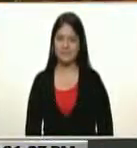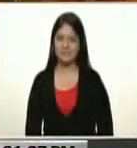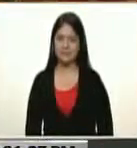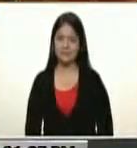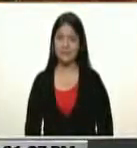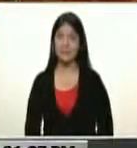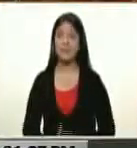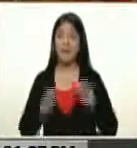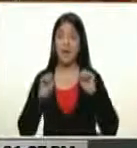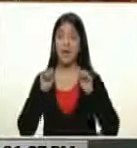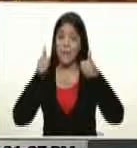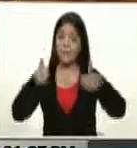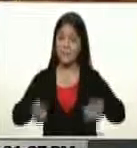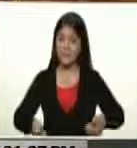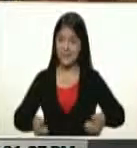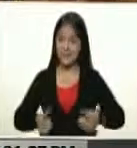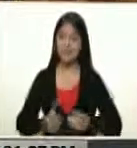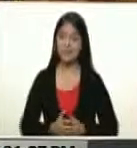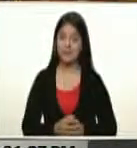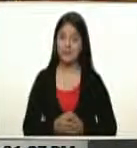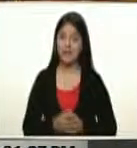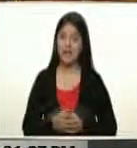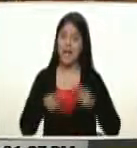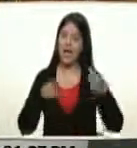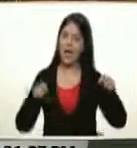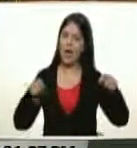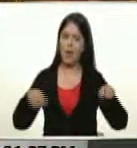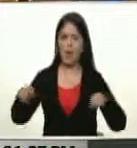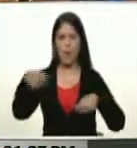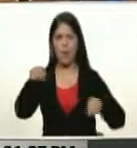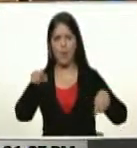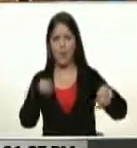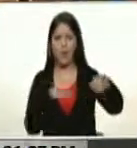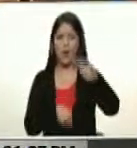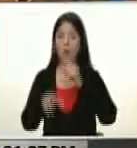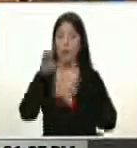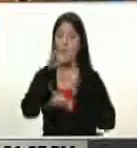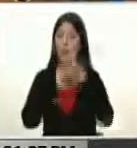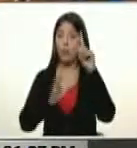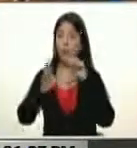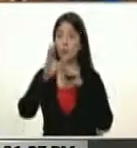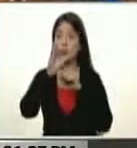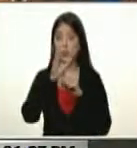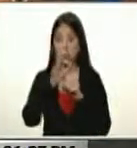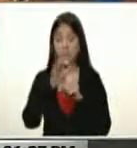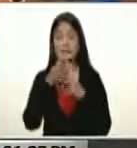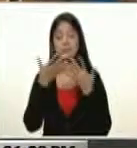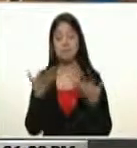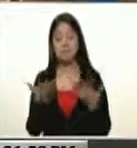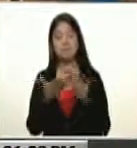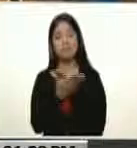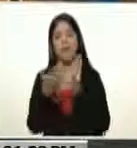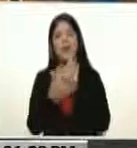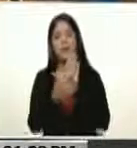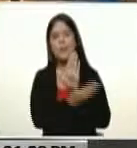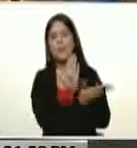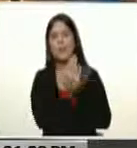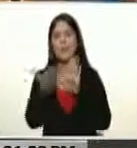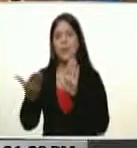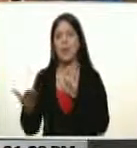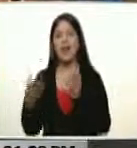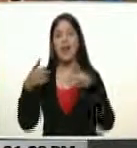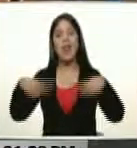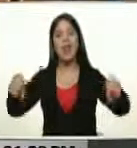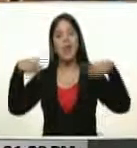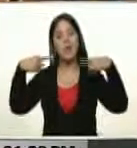Así comenzó y regresó el ciclo Sonara, un evento cultural que sirve de plataforma para proyectar el talento